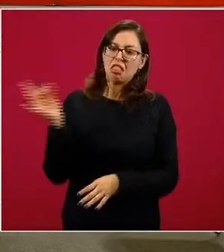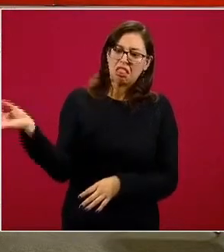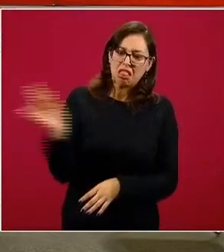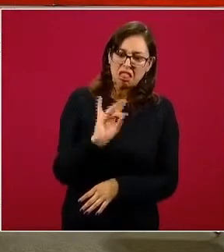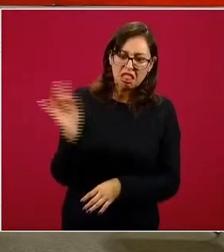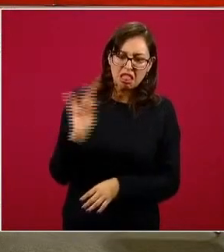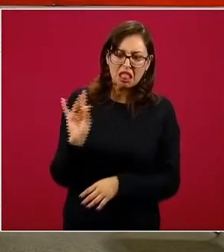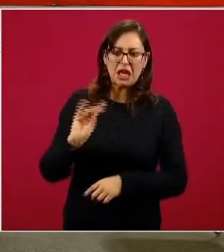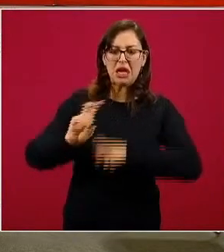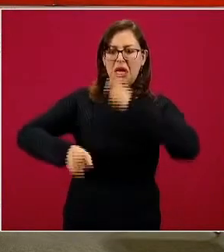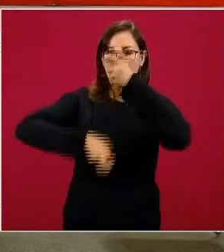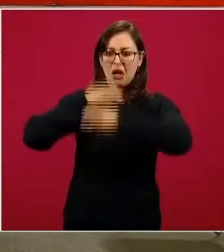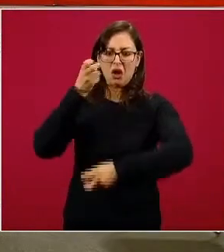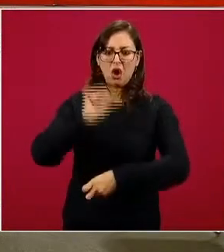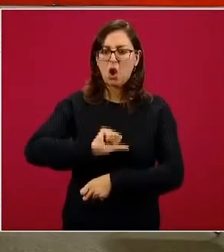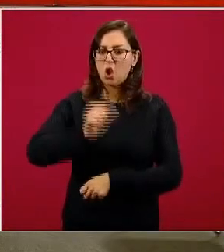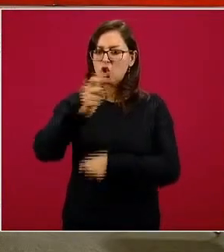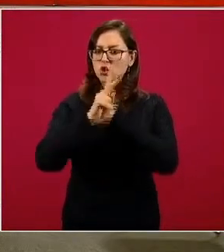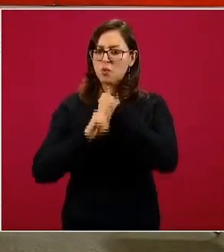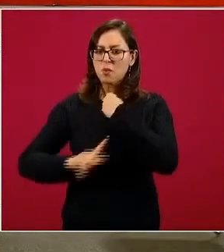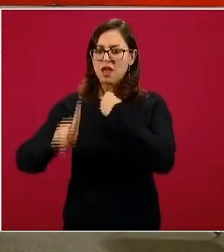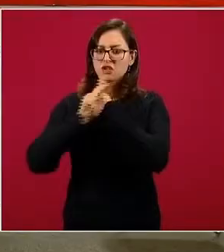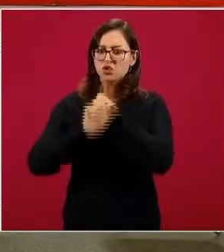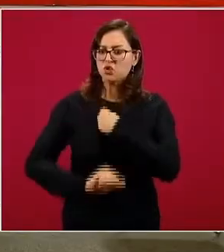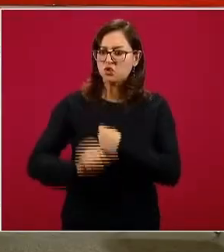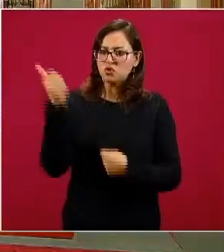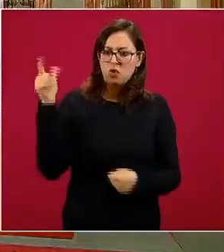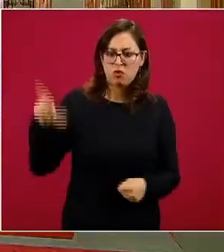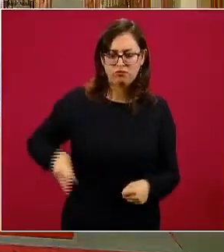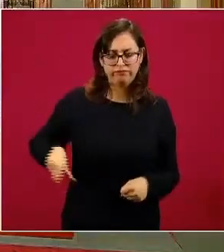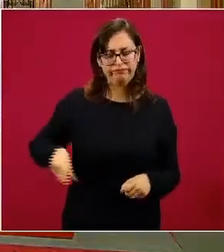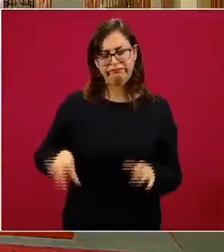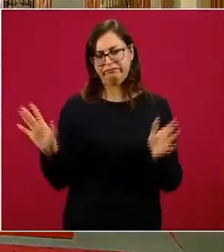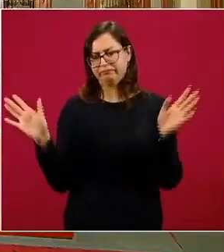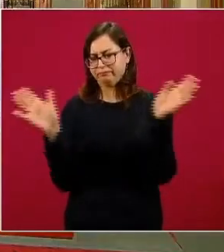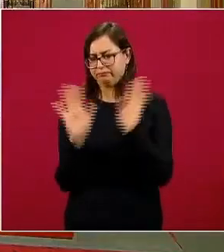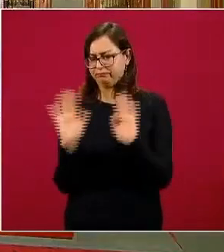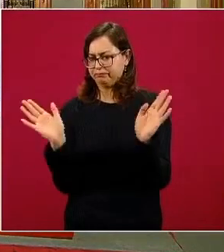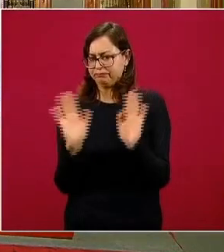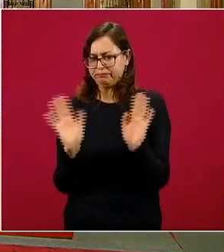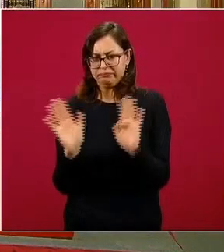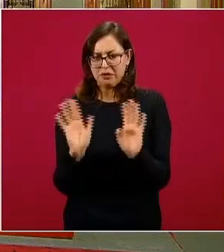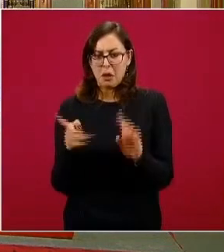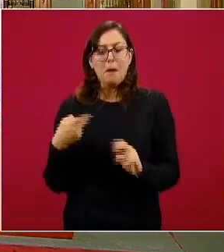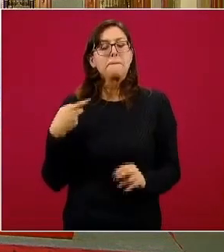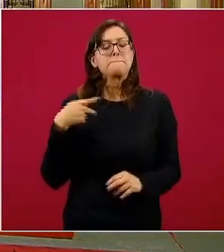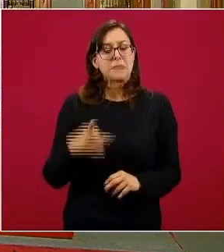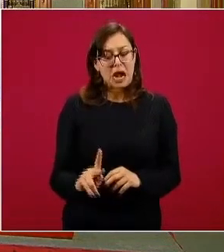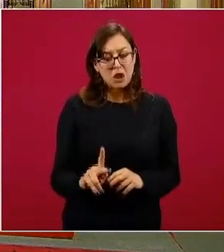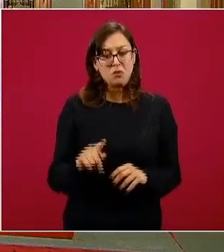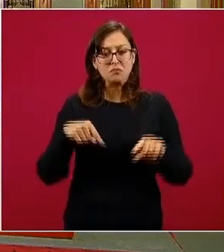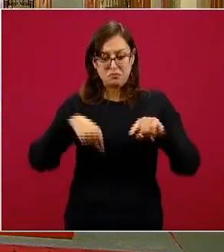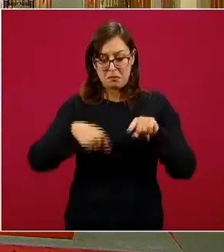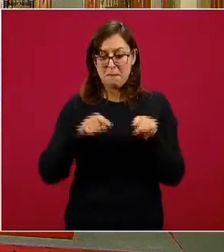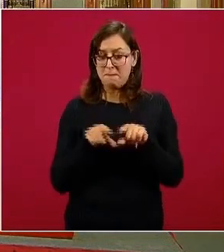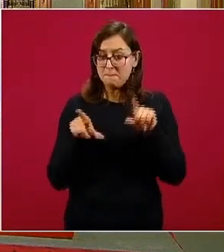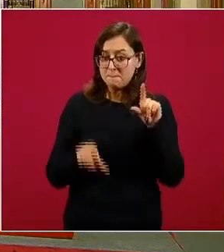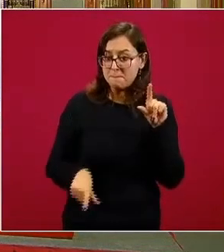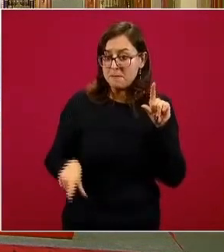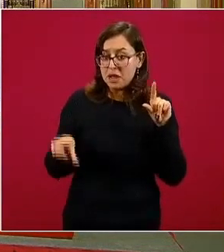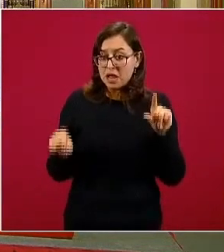realizan otros gobiernos y otras naciones. Consideramos que México es un caso